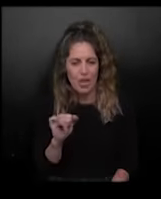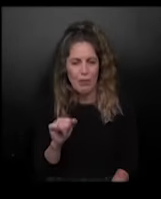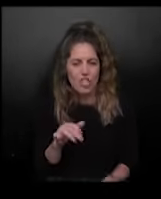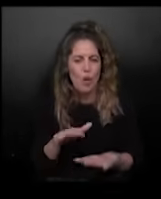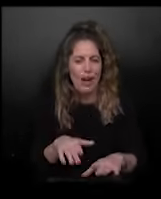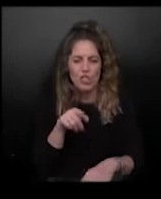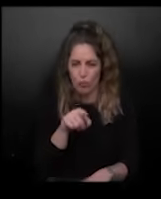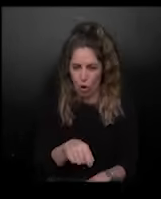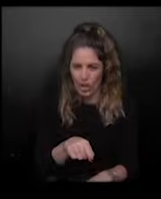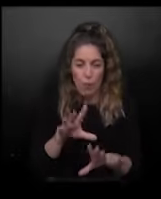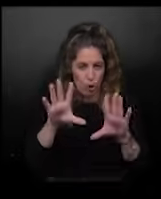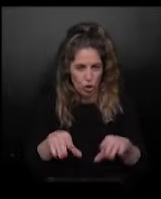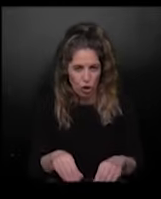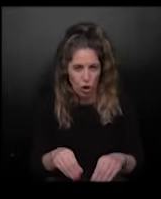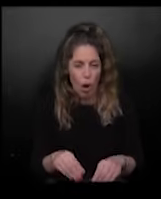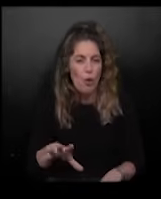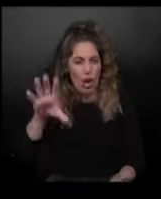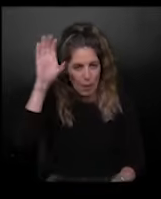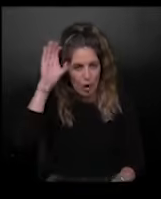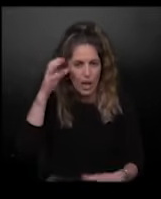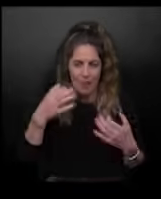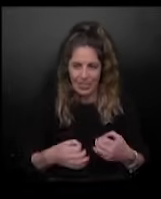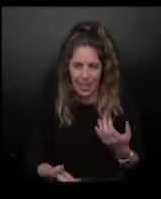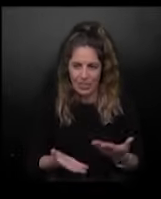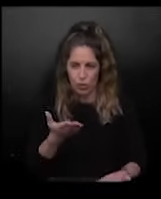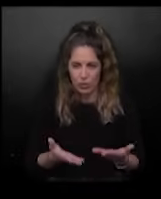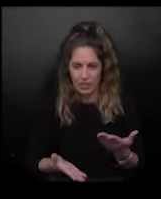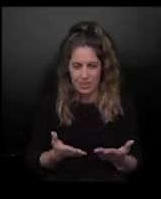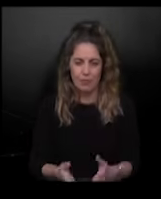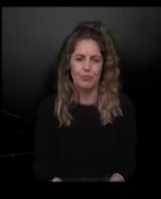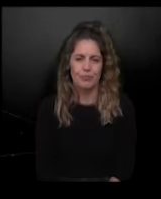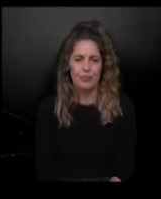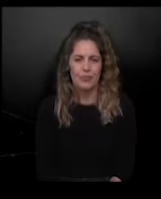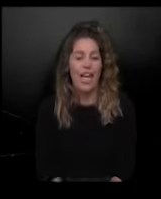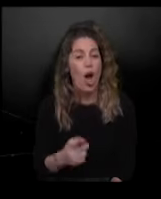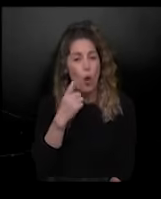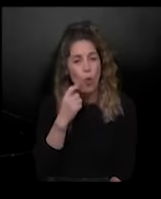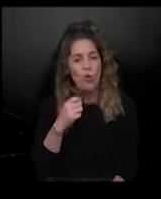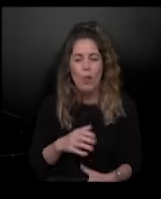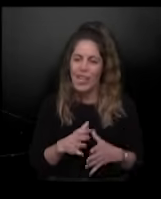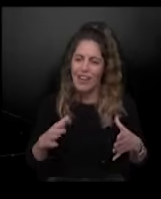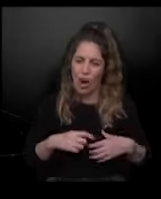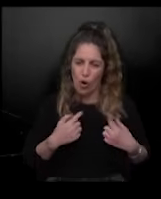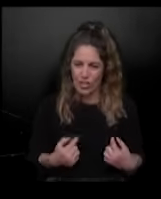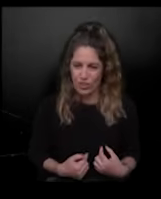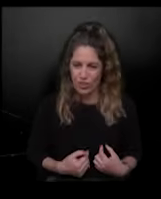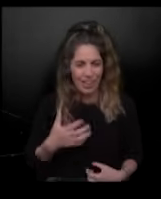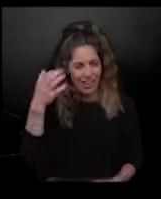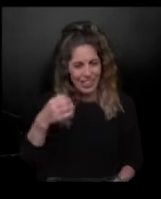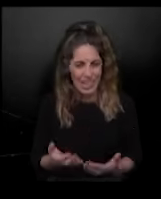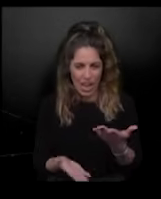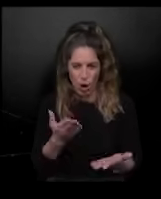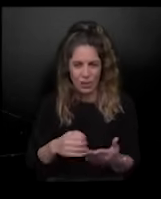marcho por él por todos por la memoria por la verdad y la justicia era un hombre de gran corazón que creía en la